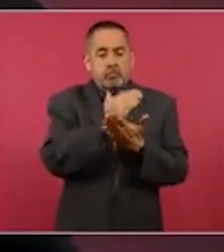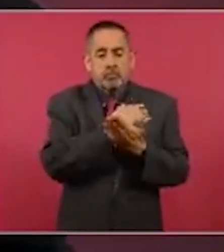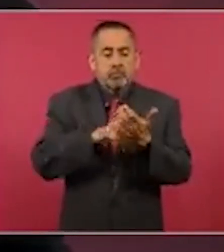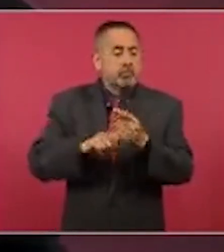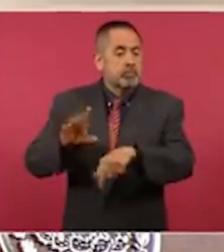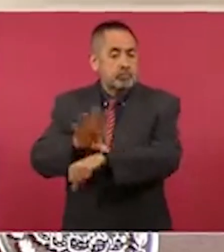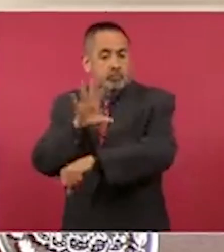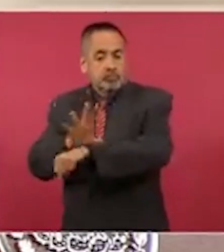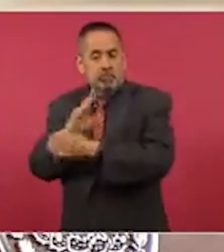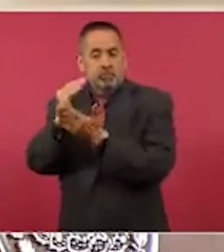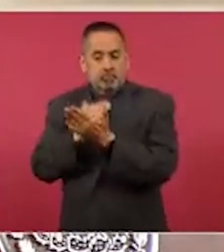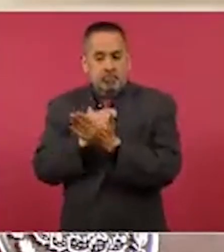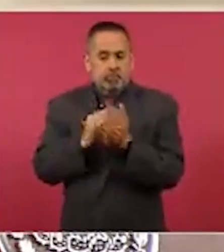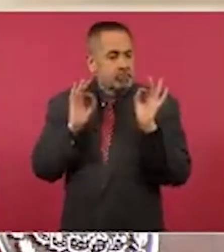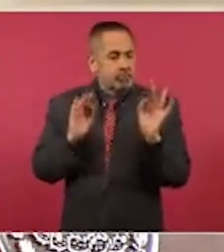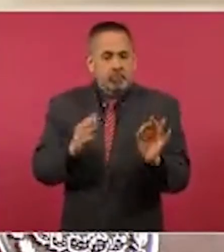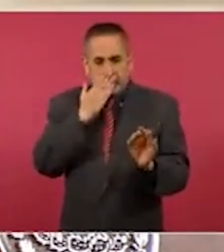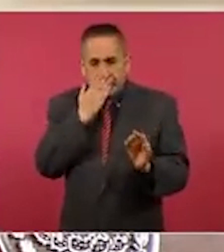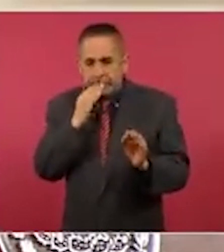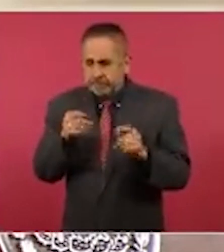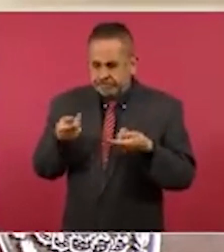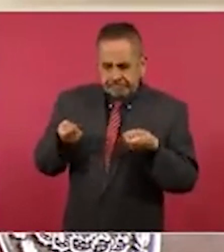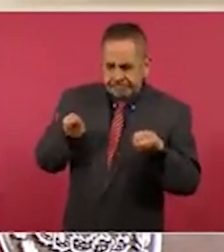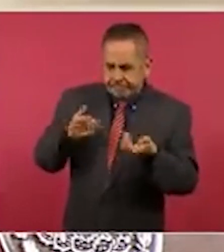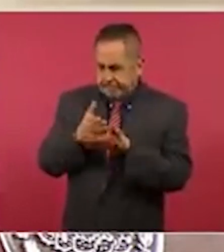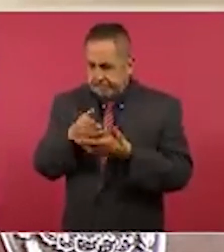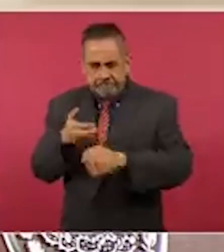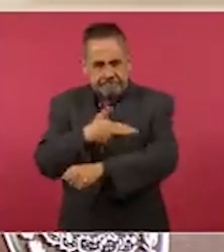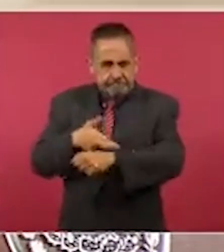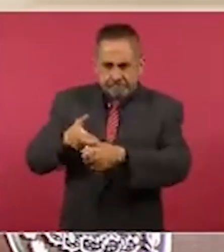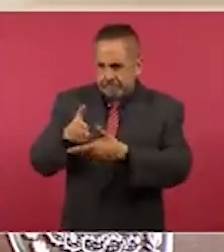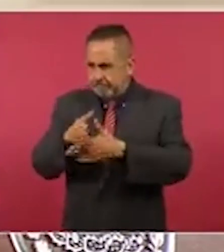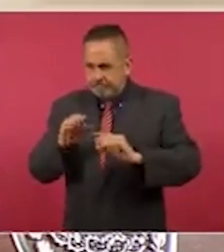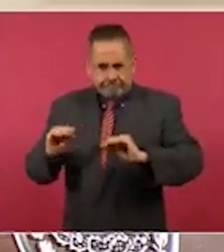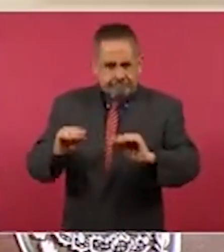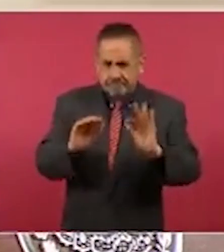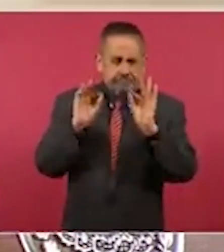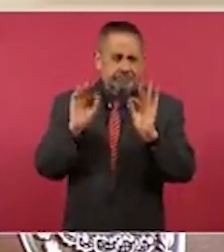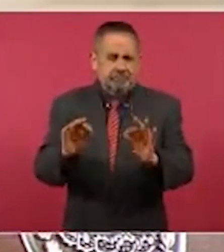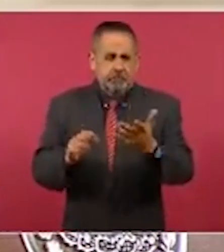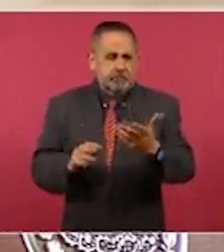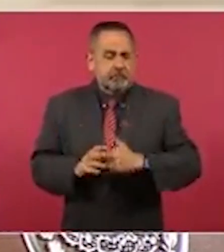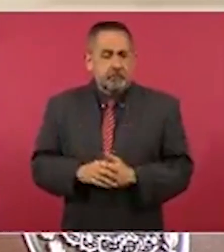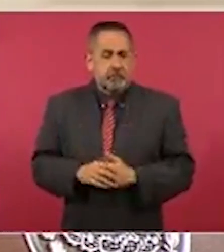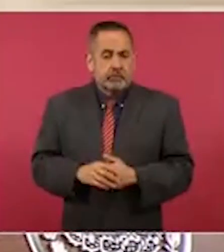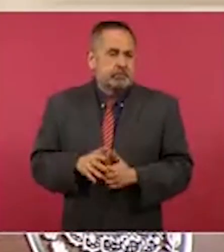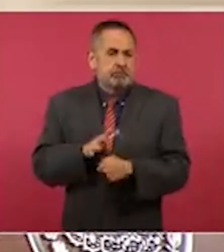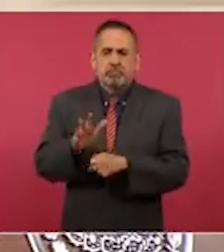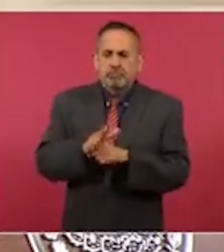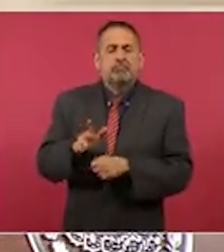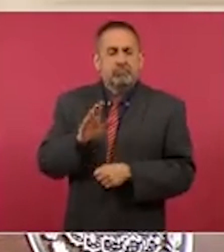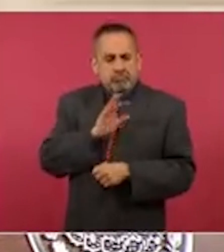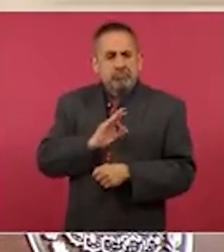cuánto. Durante la conferencia matutina de este viernes, la cual se llevó a cabo desde el Palacio Nacional, el mandatario indicó que la inflación es